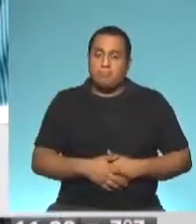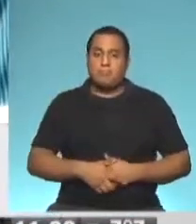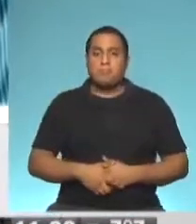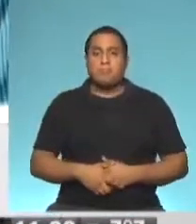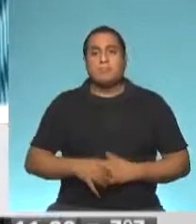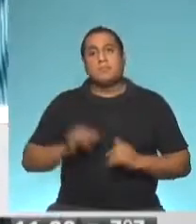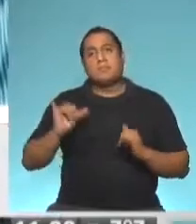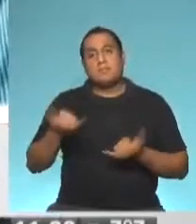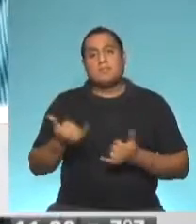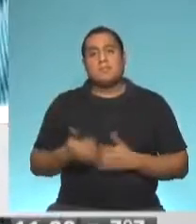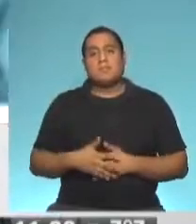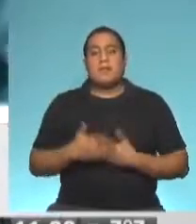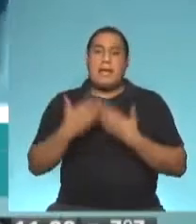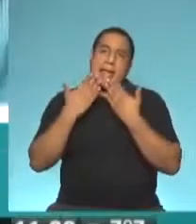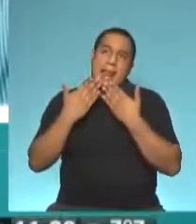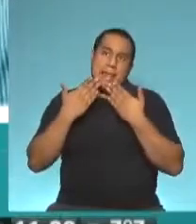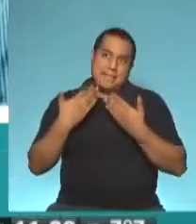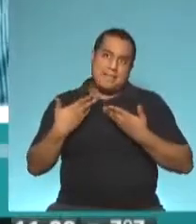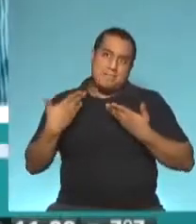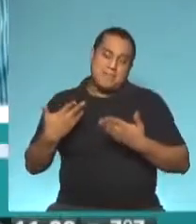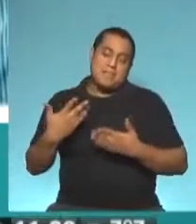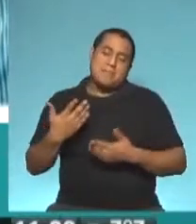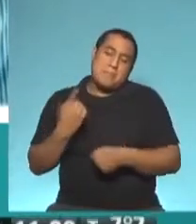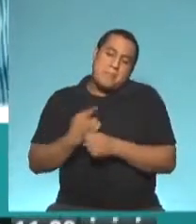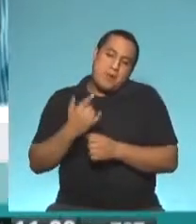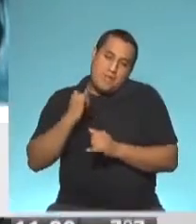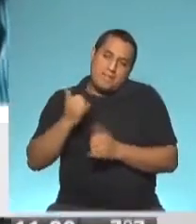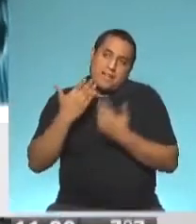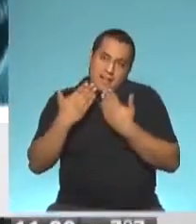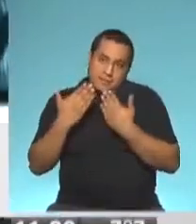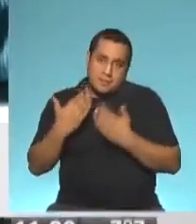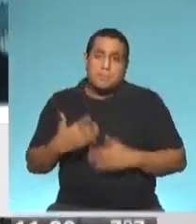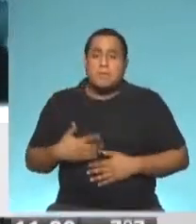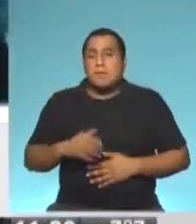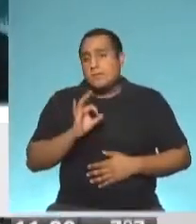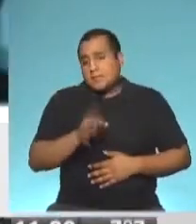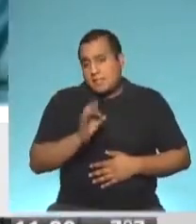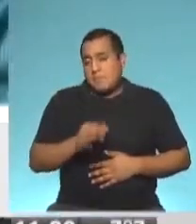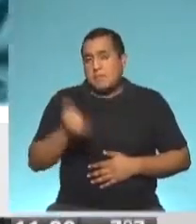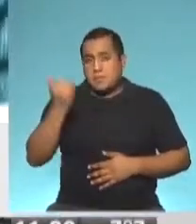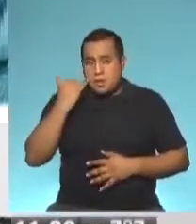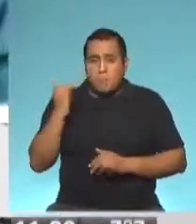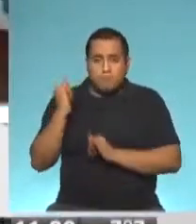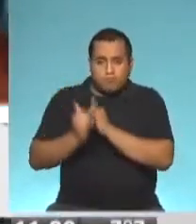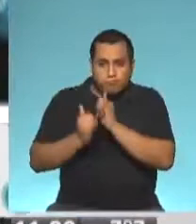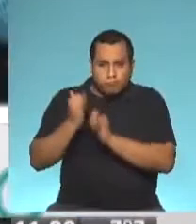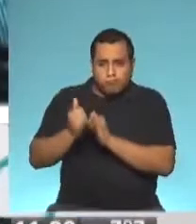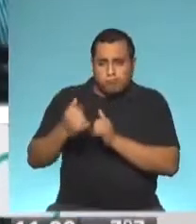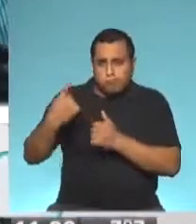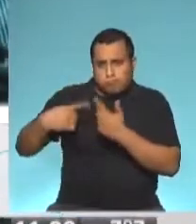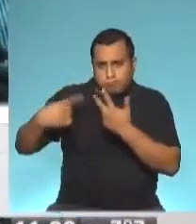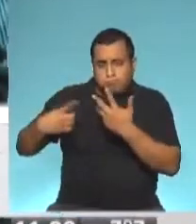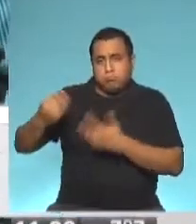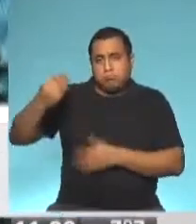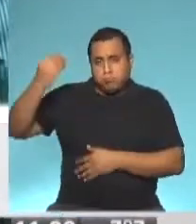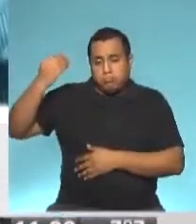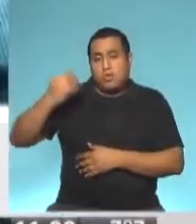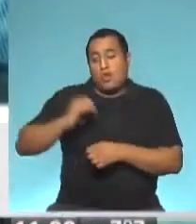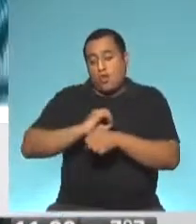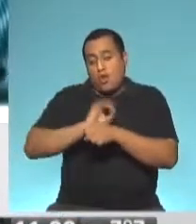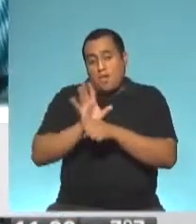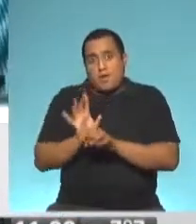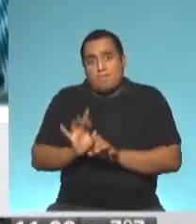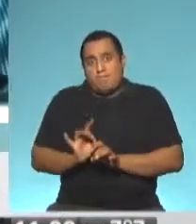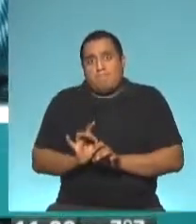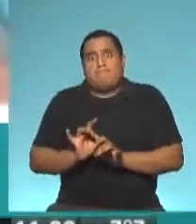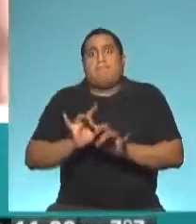Sí, exactamente. Gracias por la invitación. Primero, eh, como vos sabés, y ya lo venís contando mucho en tu programa, el COVID y esta